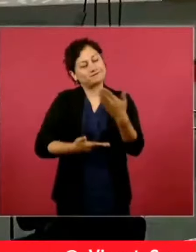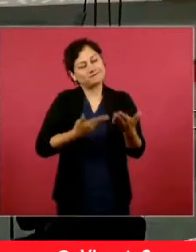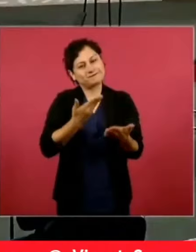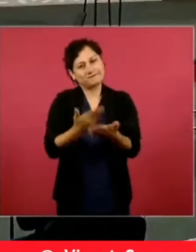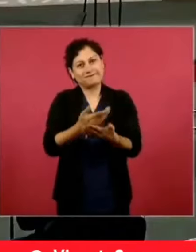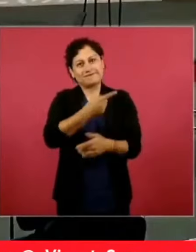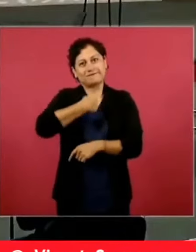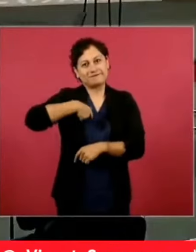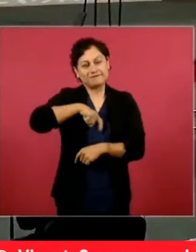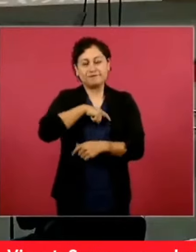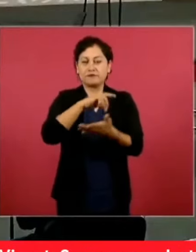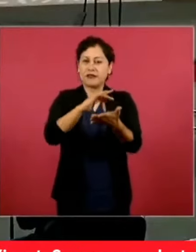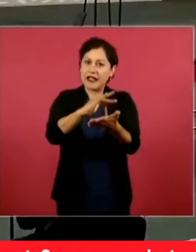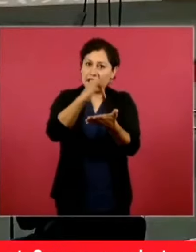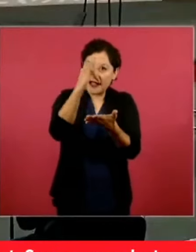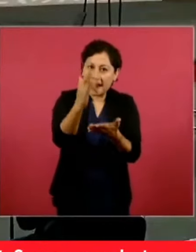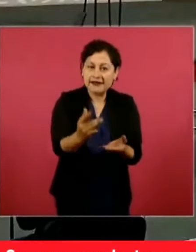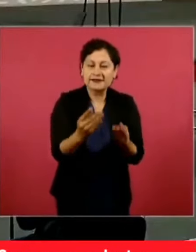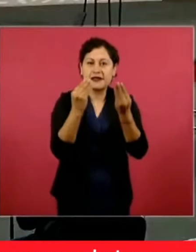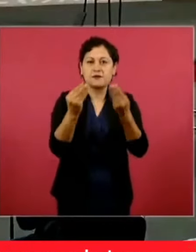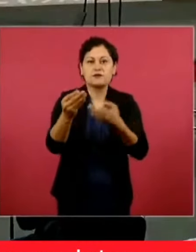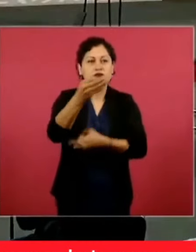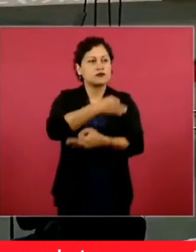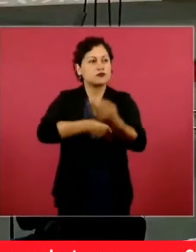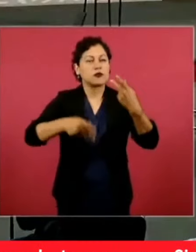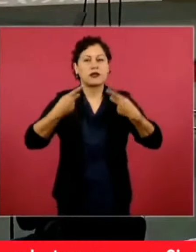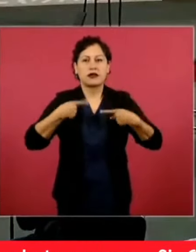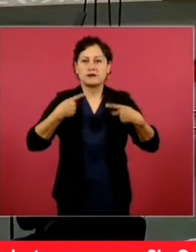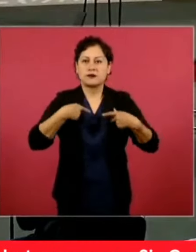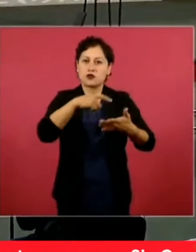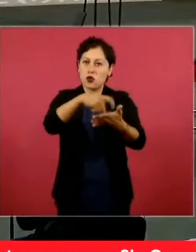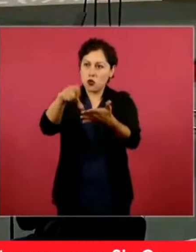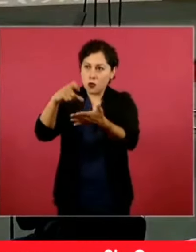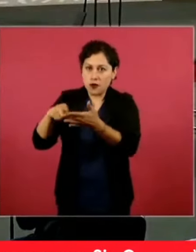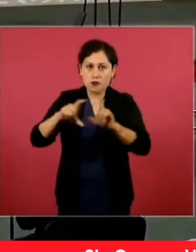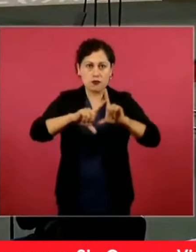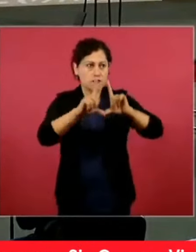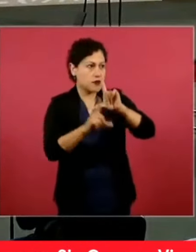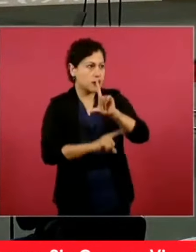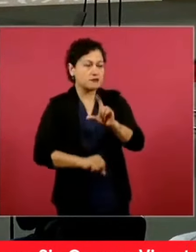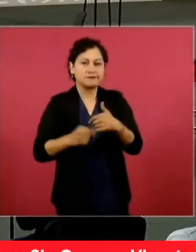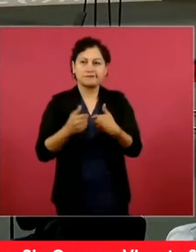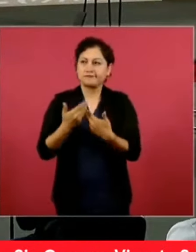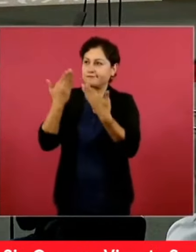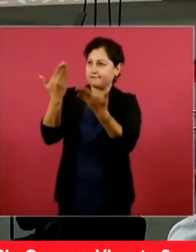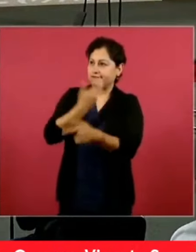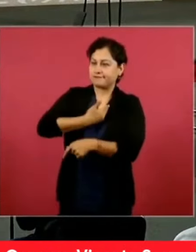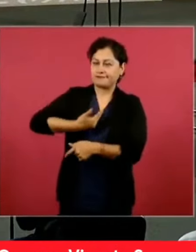consumidoras y consumidores de todo el país, y sobre todo gracias, señor presidente, por esta oportunidad.